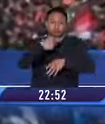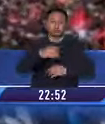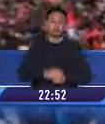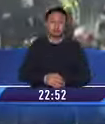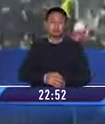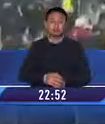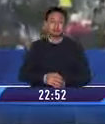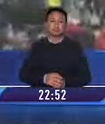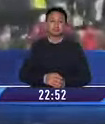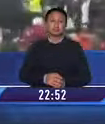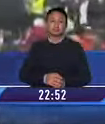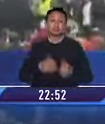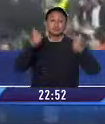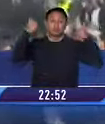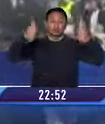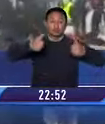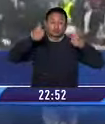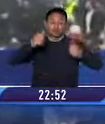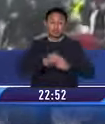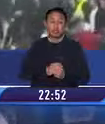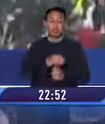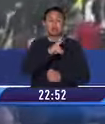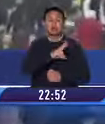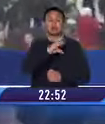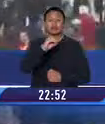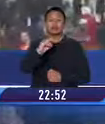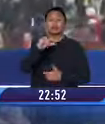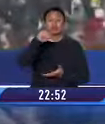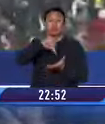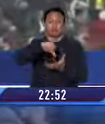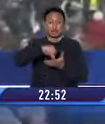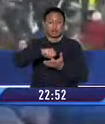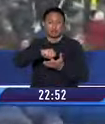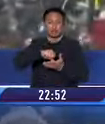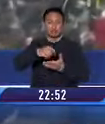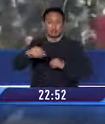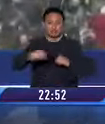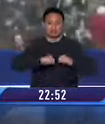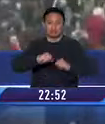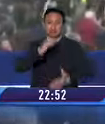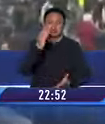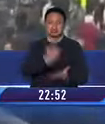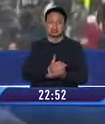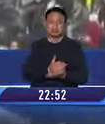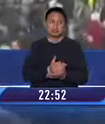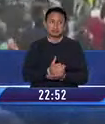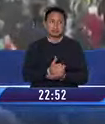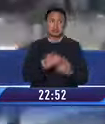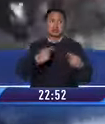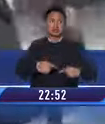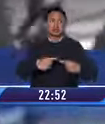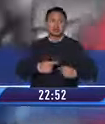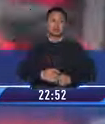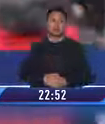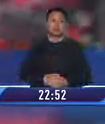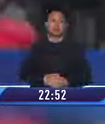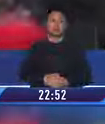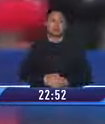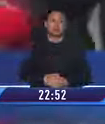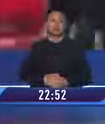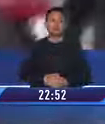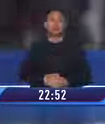huelga nacional. Más de 200 ciudades se encuentran paralizadas por las manifestaciones que congregan cada día a más gremios,